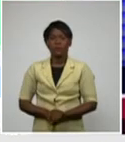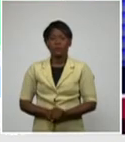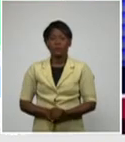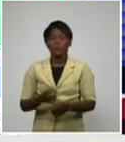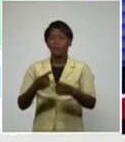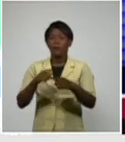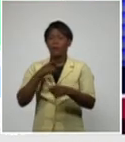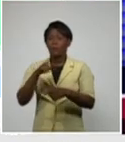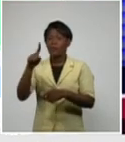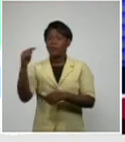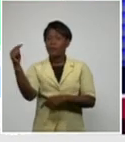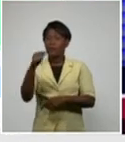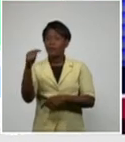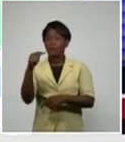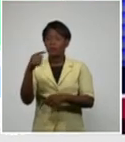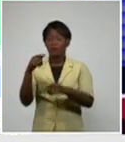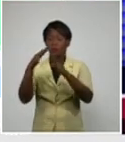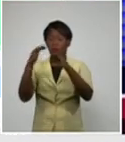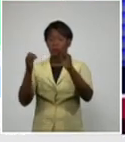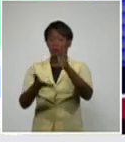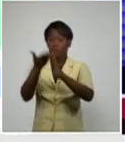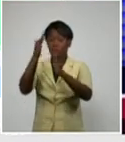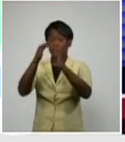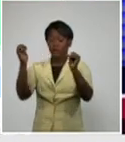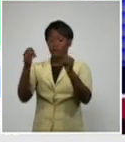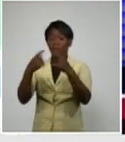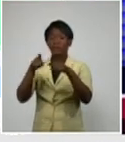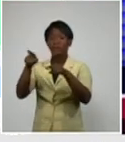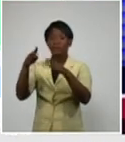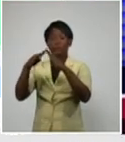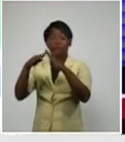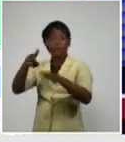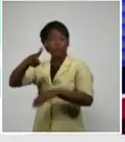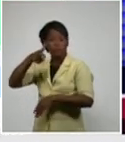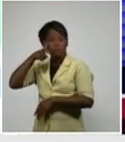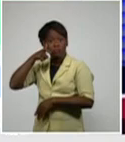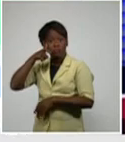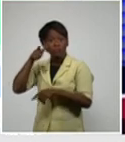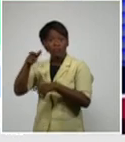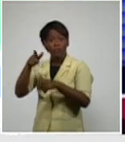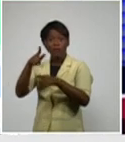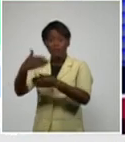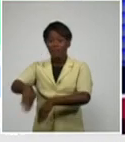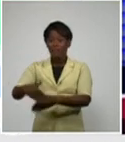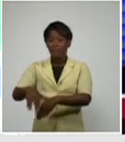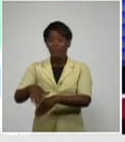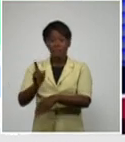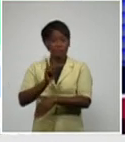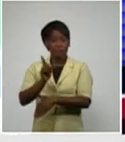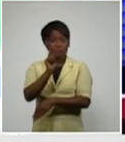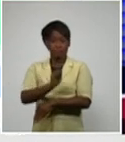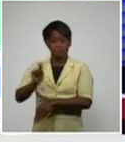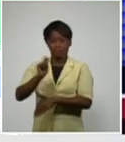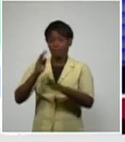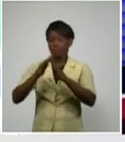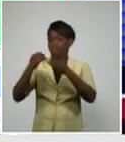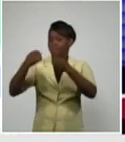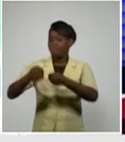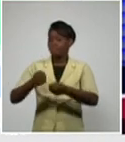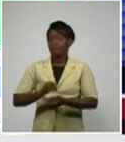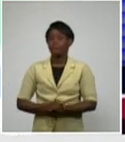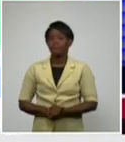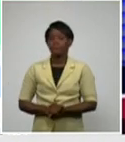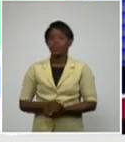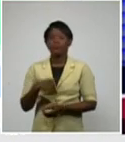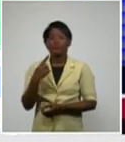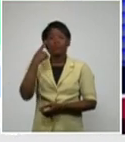contacto, ese es sospechoso, contactos de contacto, creo que son los conceptos más importantes